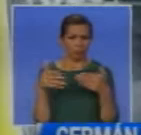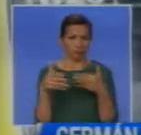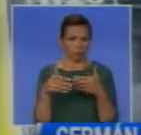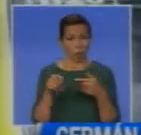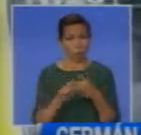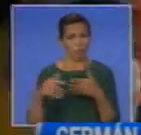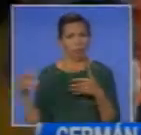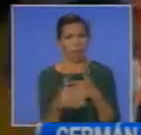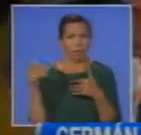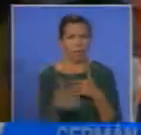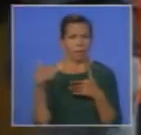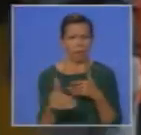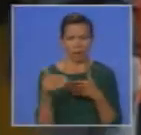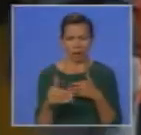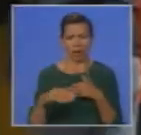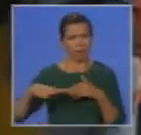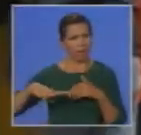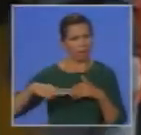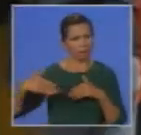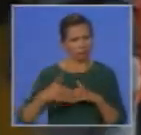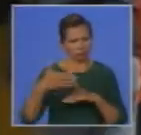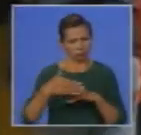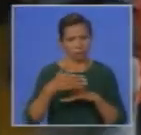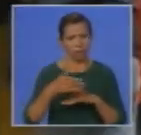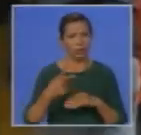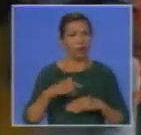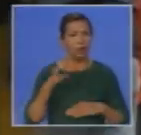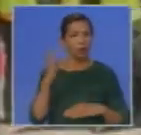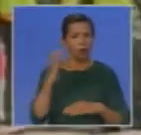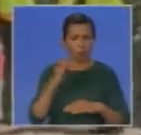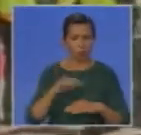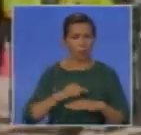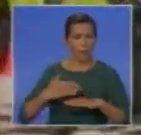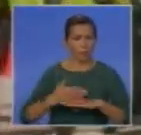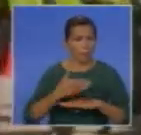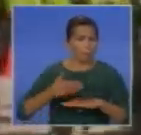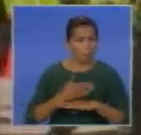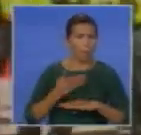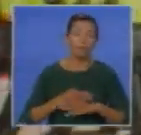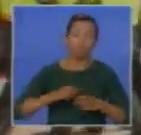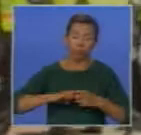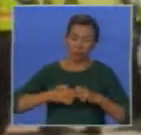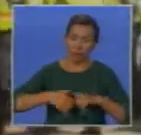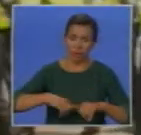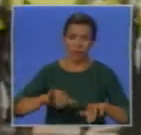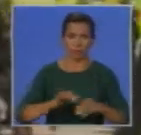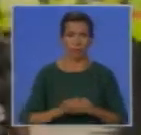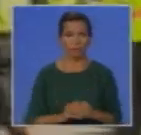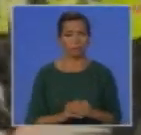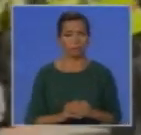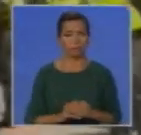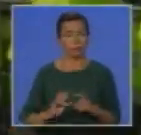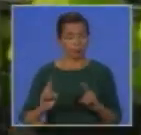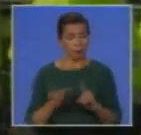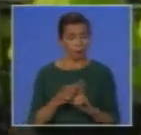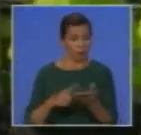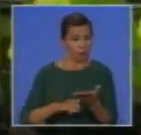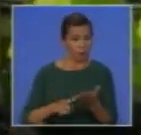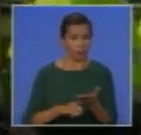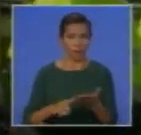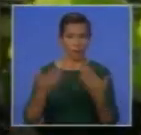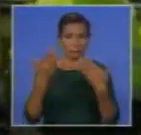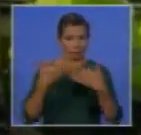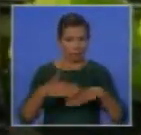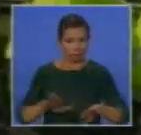hay ninguna solución. La inauguración del nuevo puente la realizarán los dos mandatarios luego del gabinete binacional, por lo que se ha desplazado un